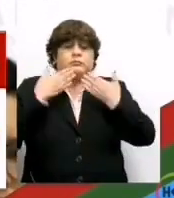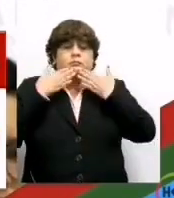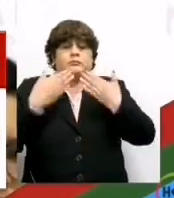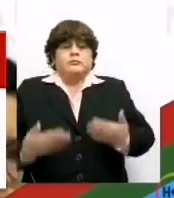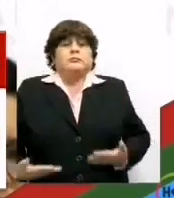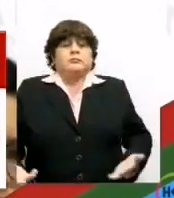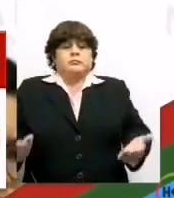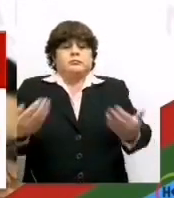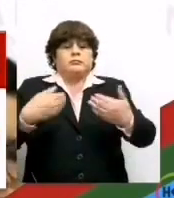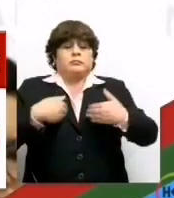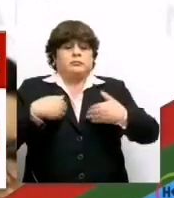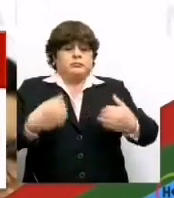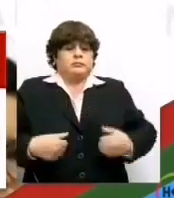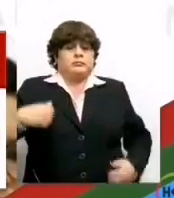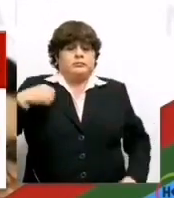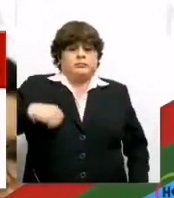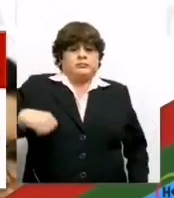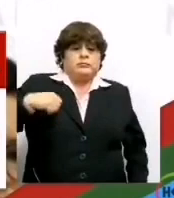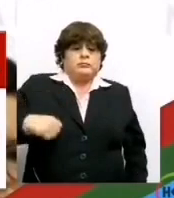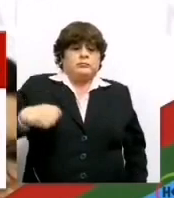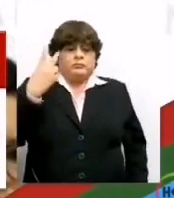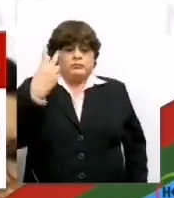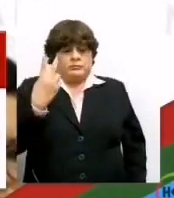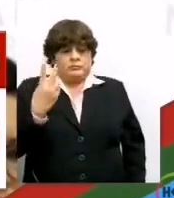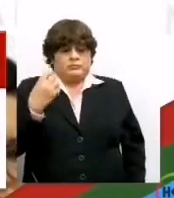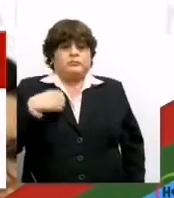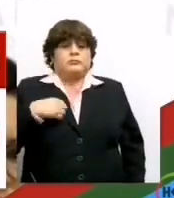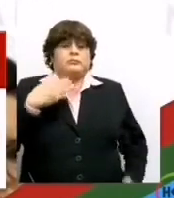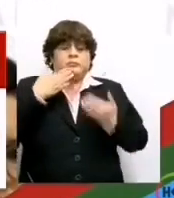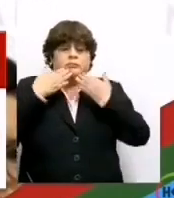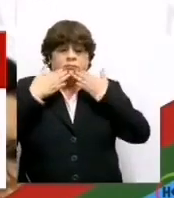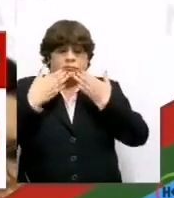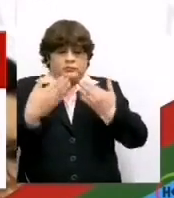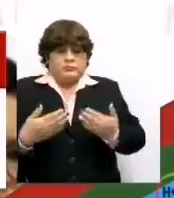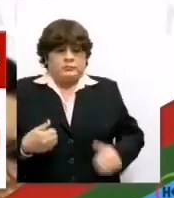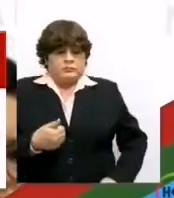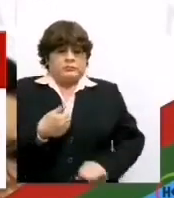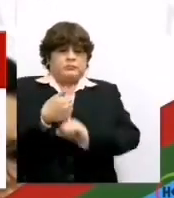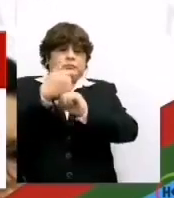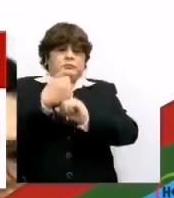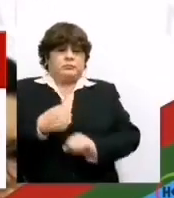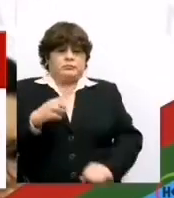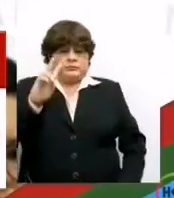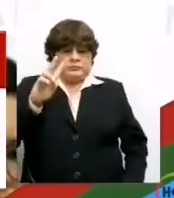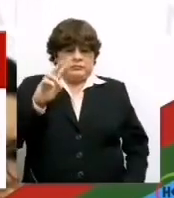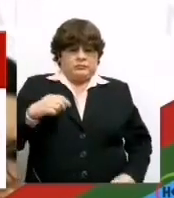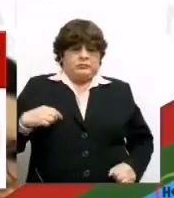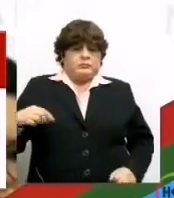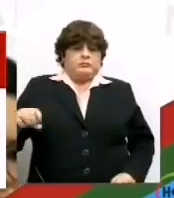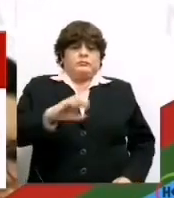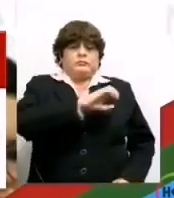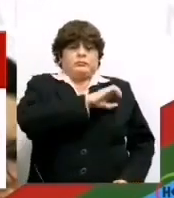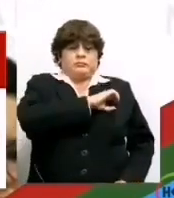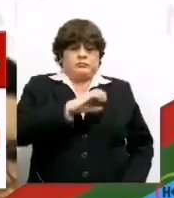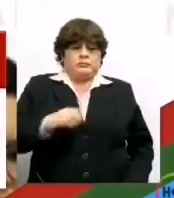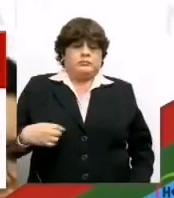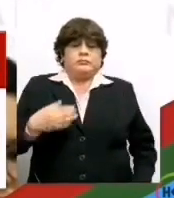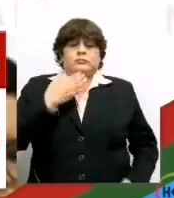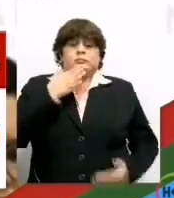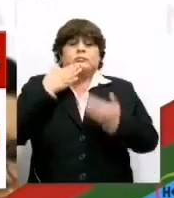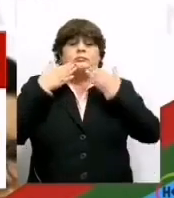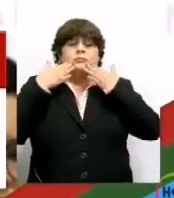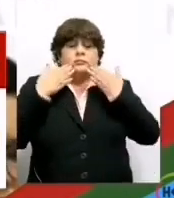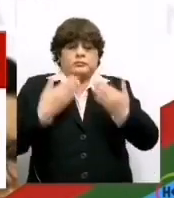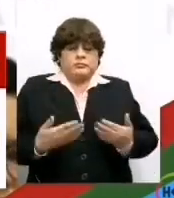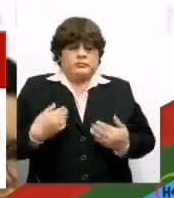porque me dieron la oportunidad de ser alcalde dos veces gracias porque me ayudaron a hacer dos veces congresista gracias